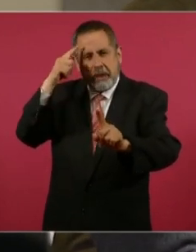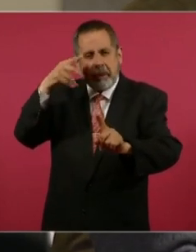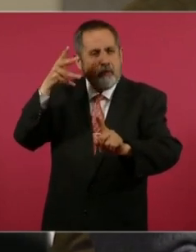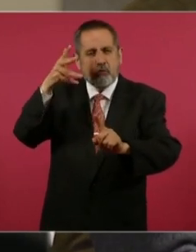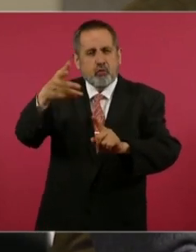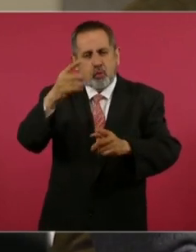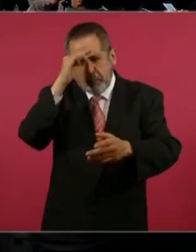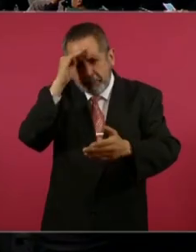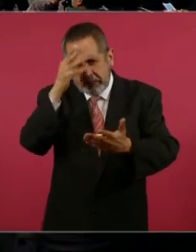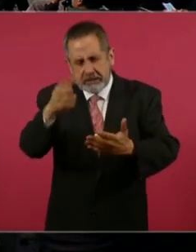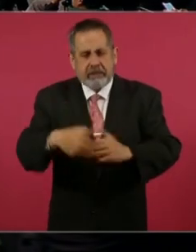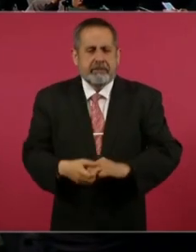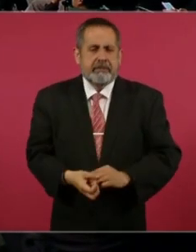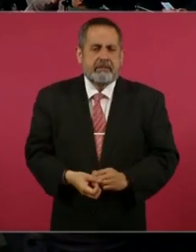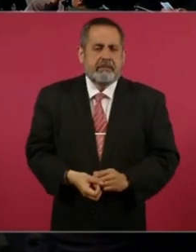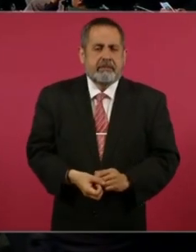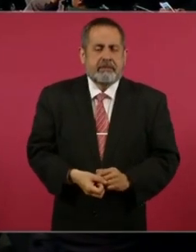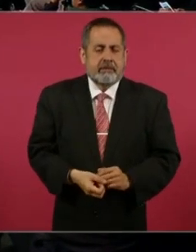usted? Pues